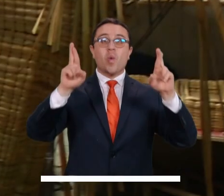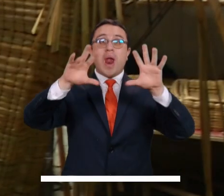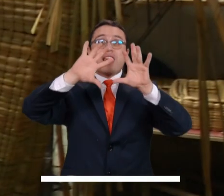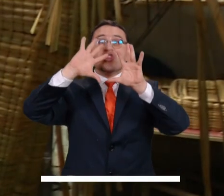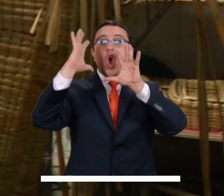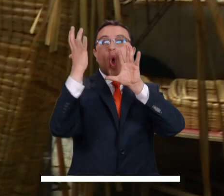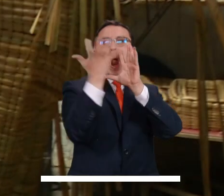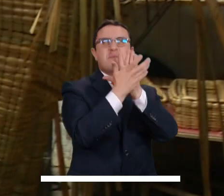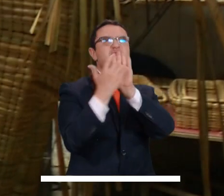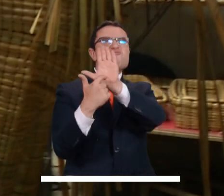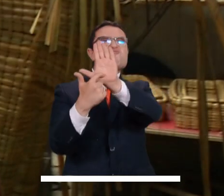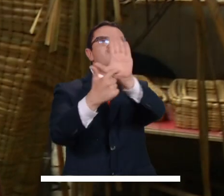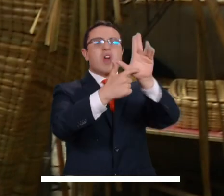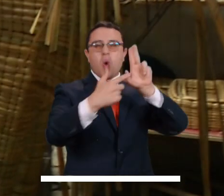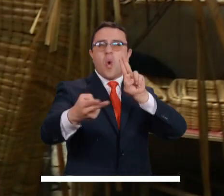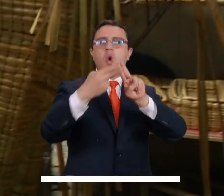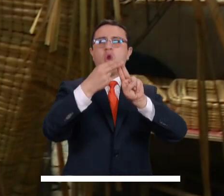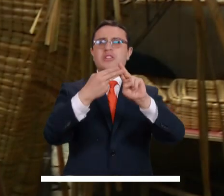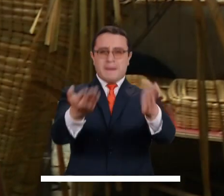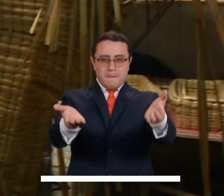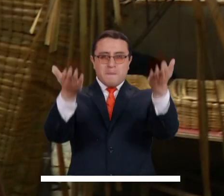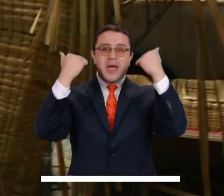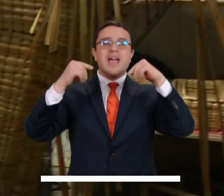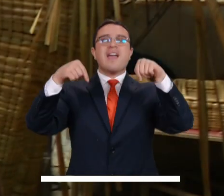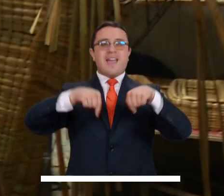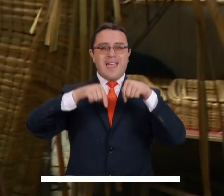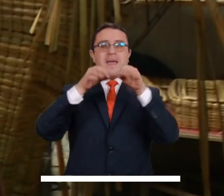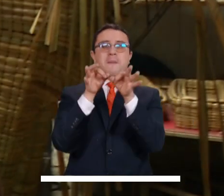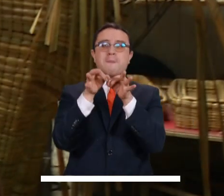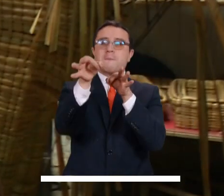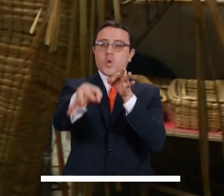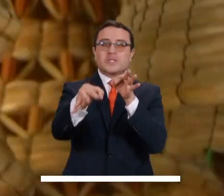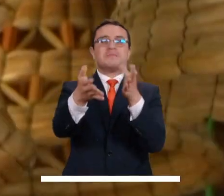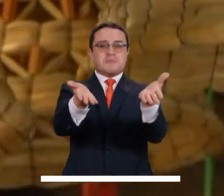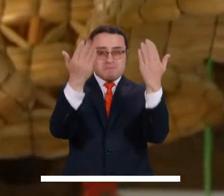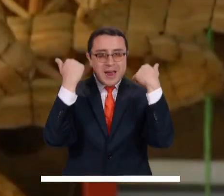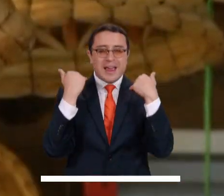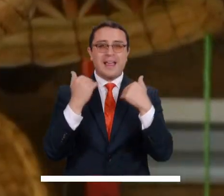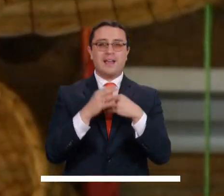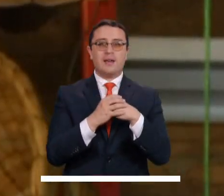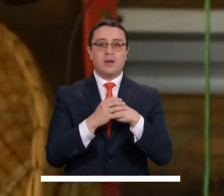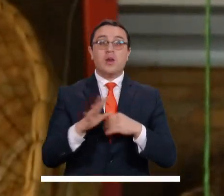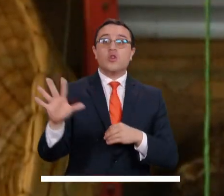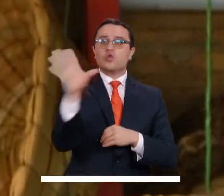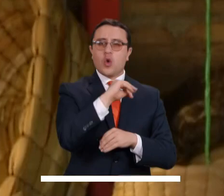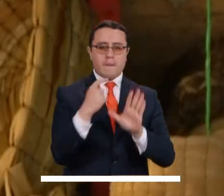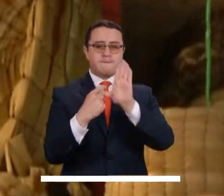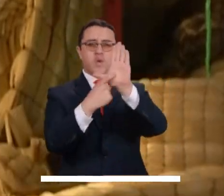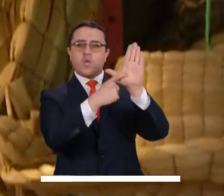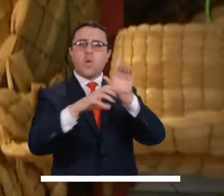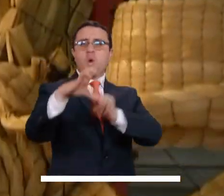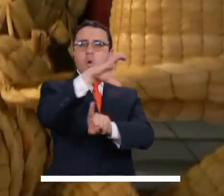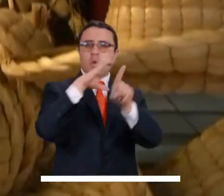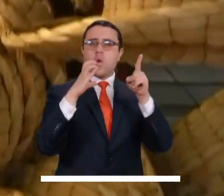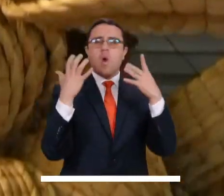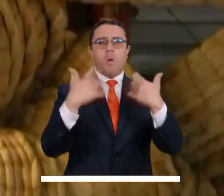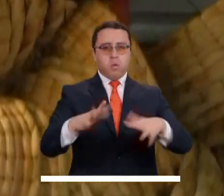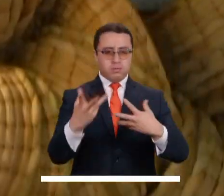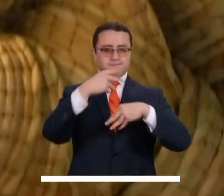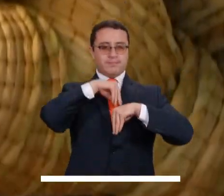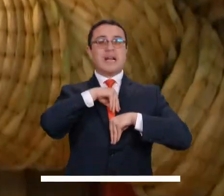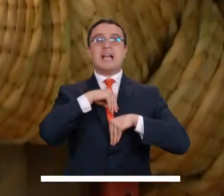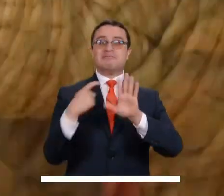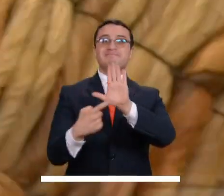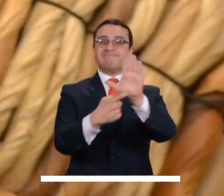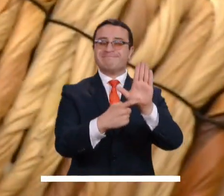y que pueda visitar a nuestro municipio. Que todos se enamoren de esta cultura que llevamos.